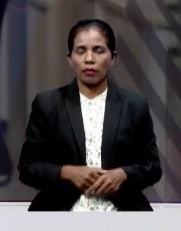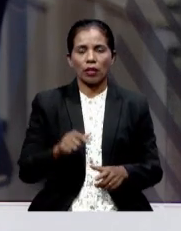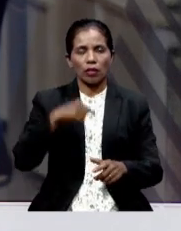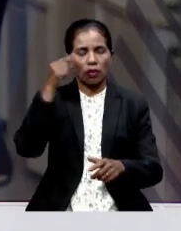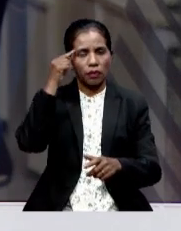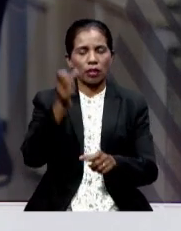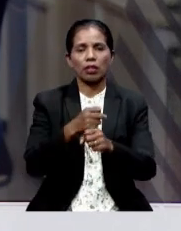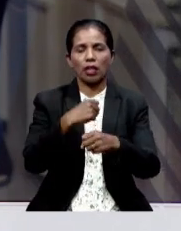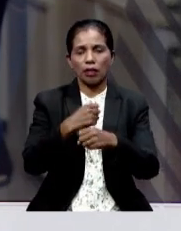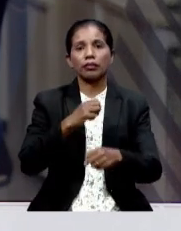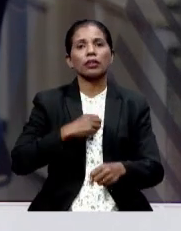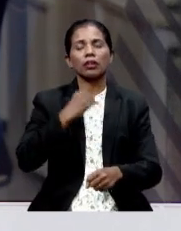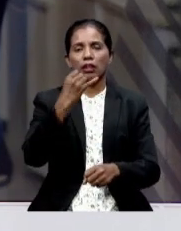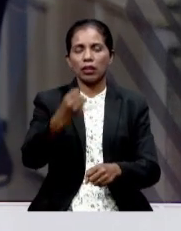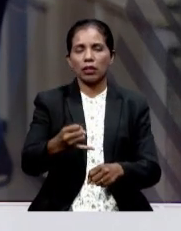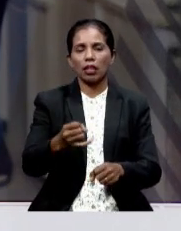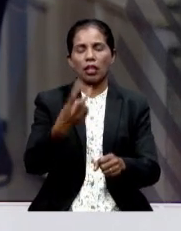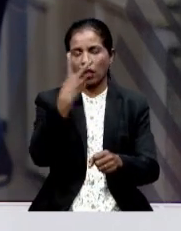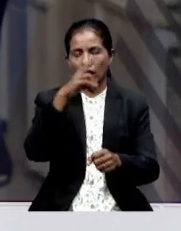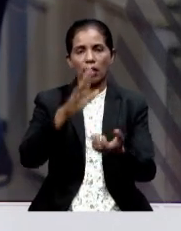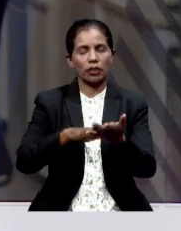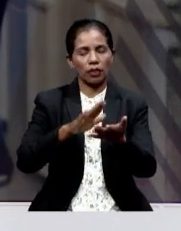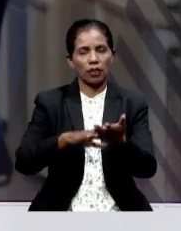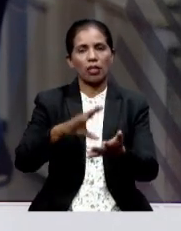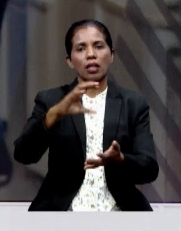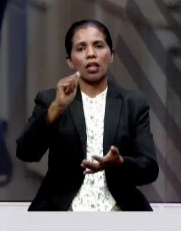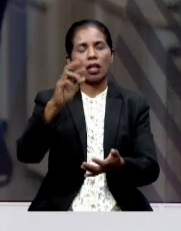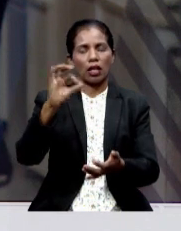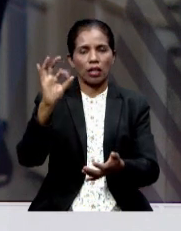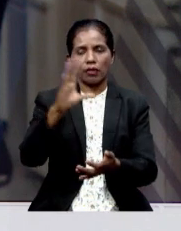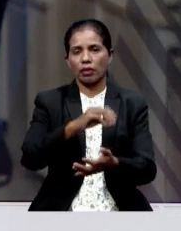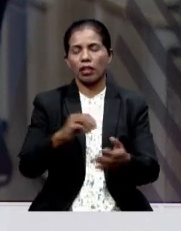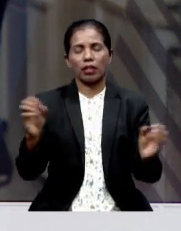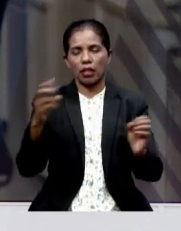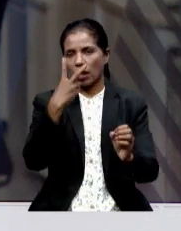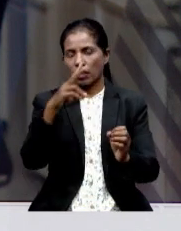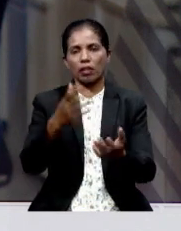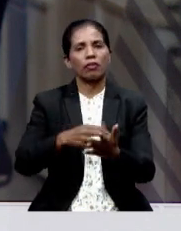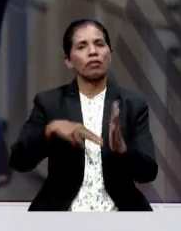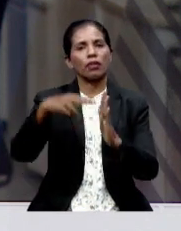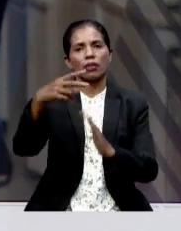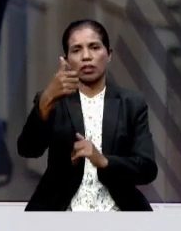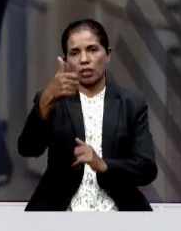Tuvieron 6 aulas de avaliación en la escuela Café, también nunca está mejor clasificado.